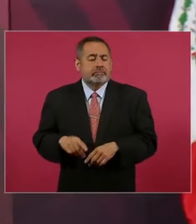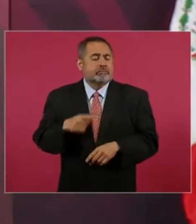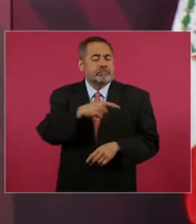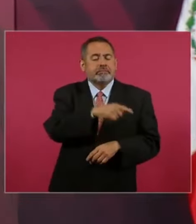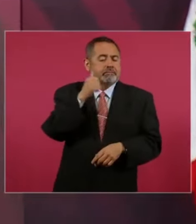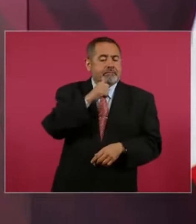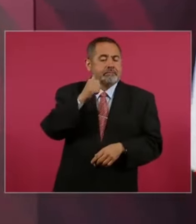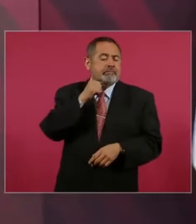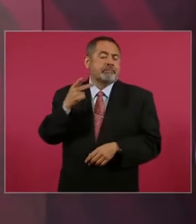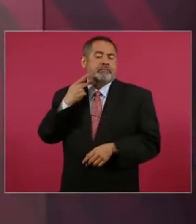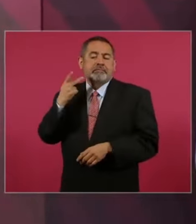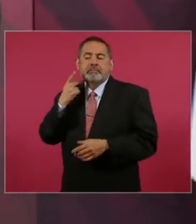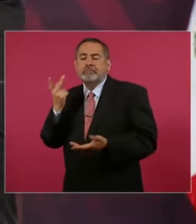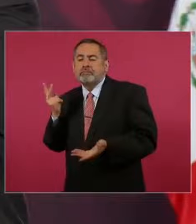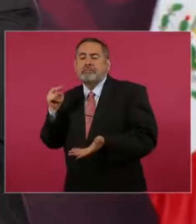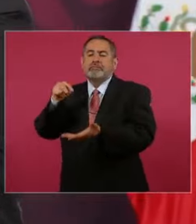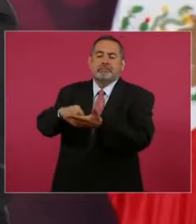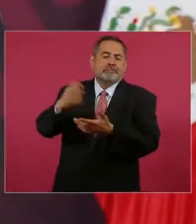pueblos.